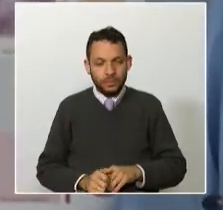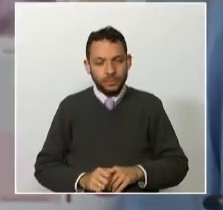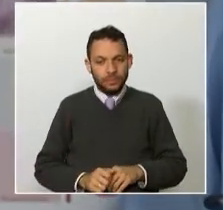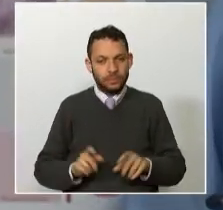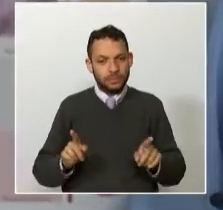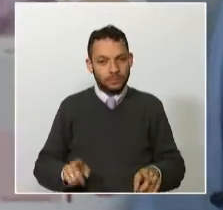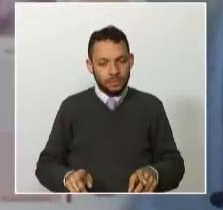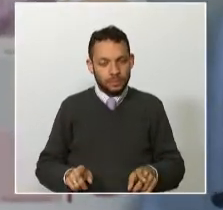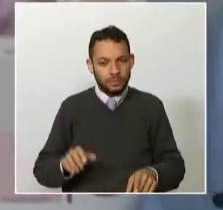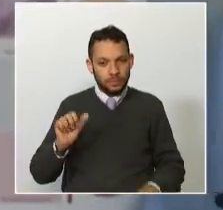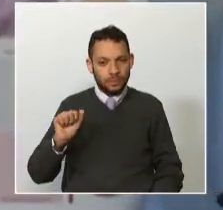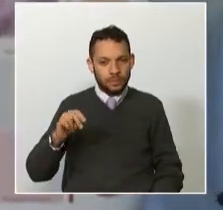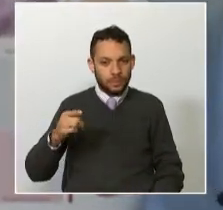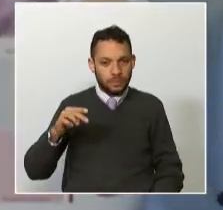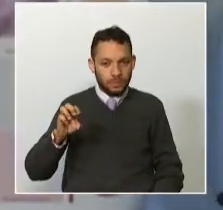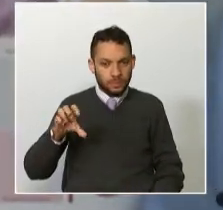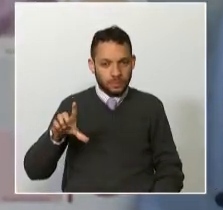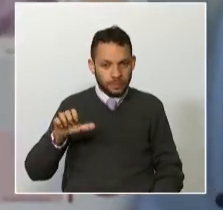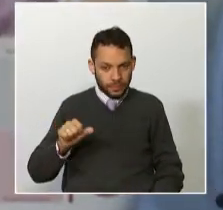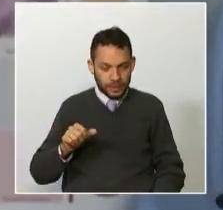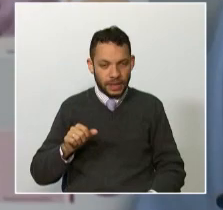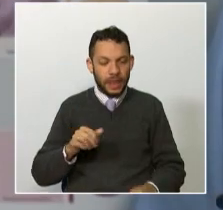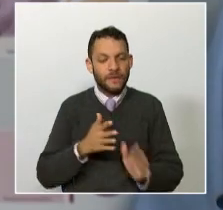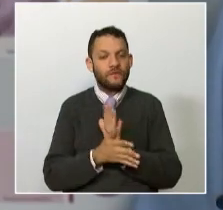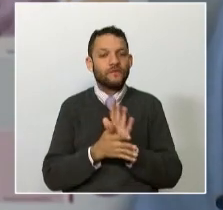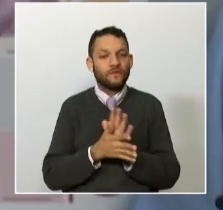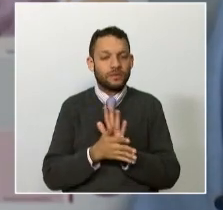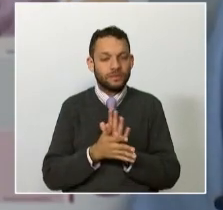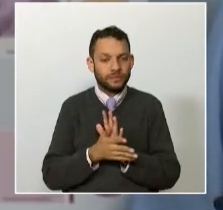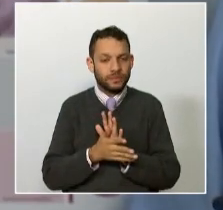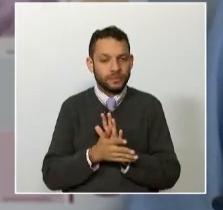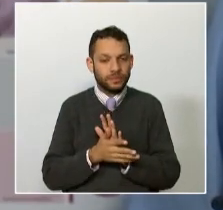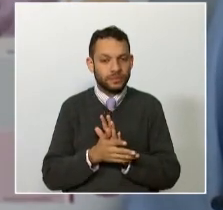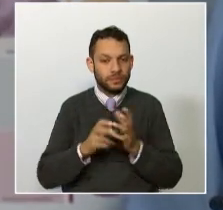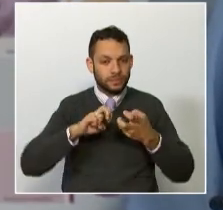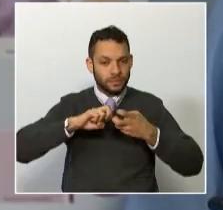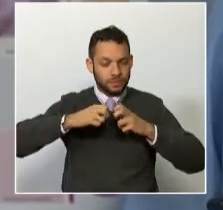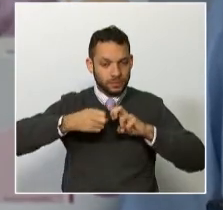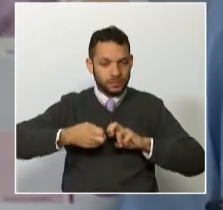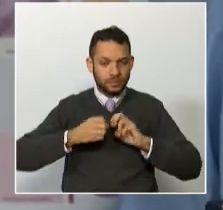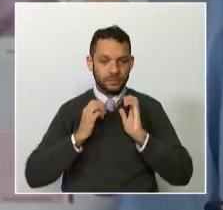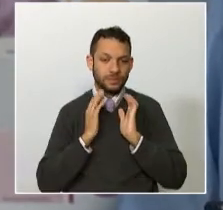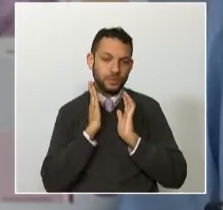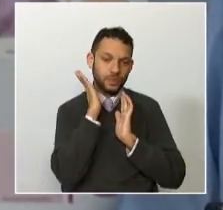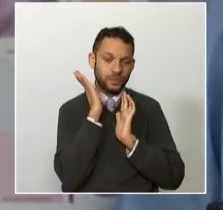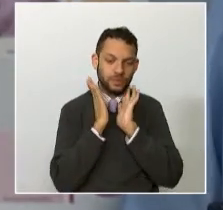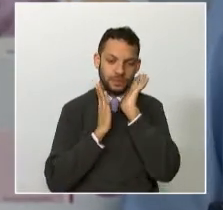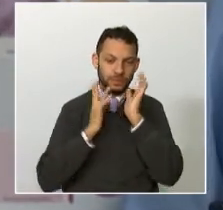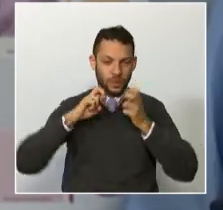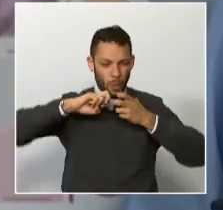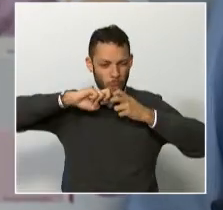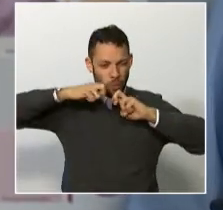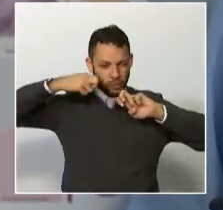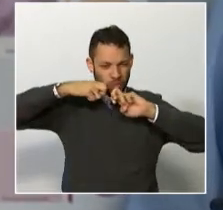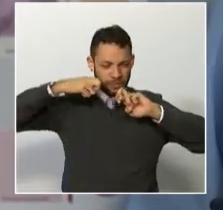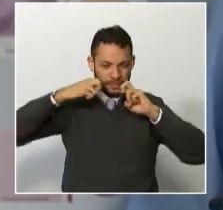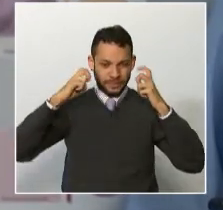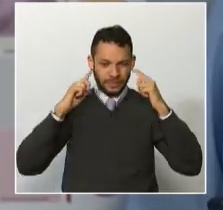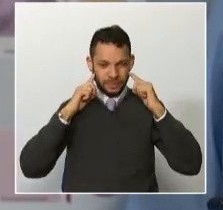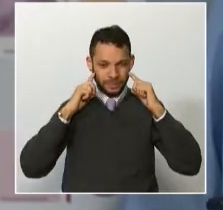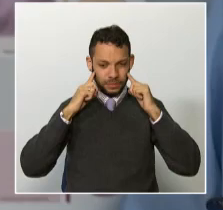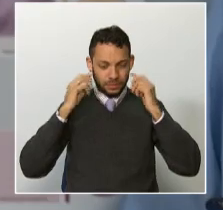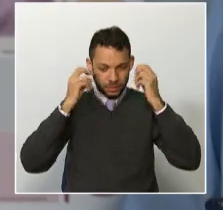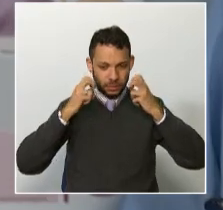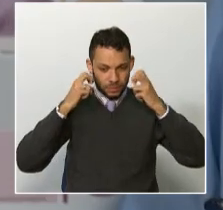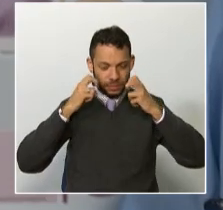quería también como finalizar hablando de la articulación temporomandibular, en que nosotros manejamos ya estas